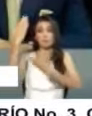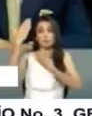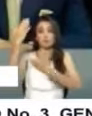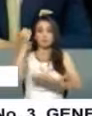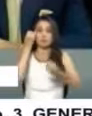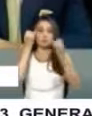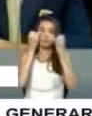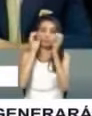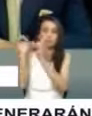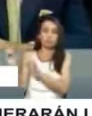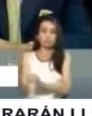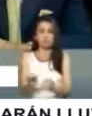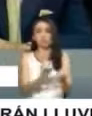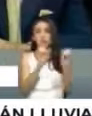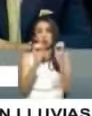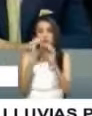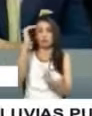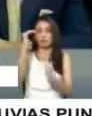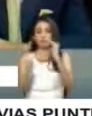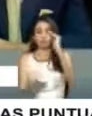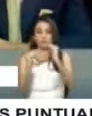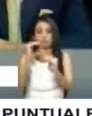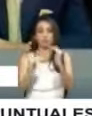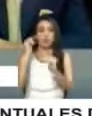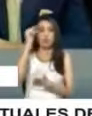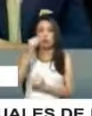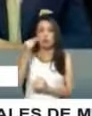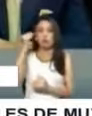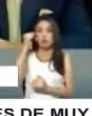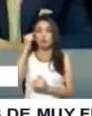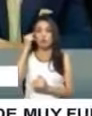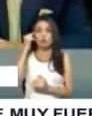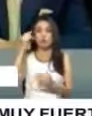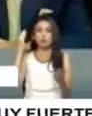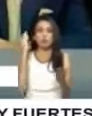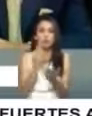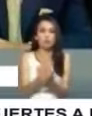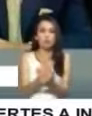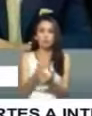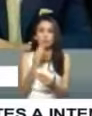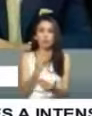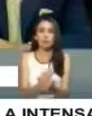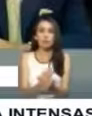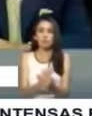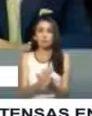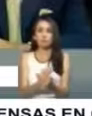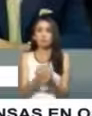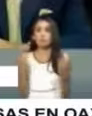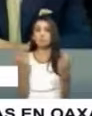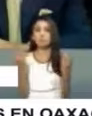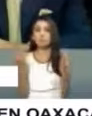mujeres ecuatorianas de escasos recursos. Esto ha complicado definitivamente la situación en Quito. Ahora, la sede del gobierno,